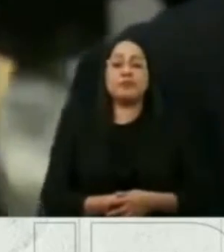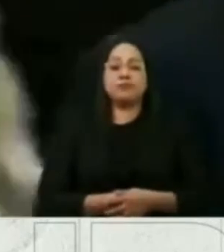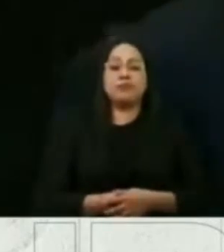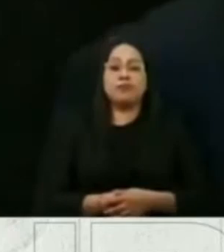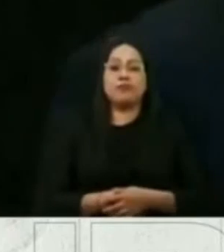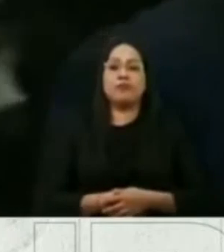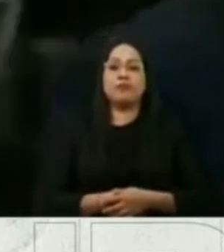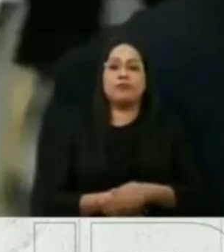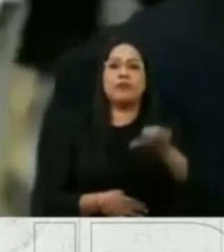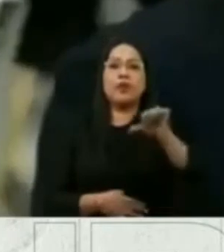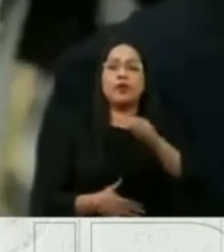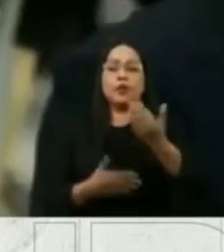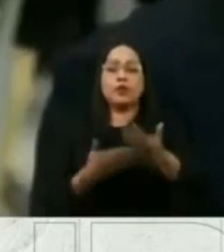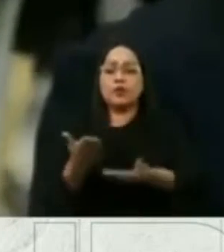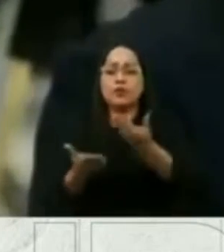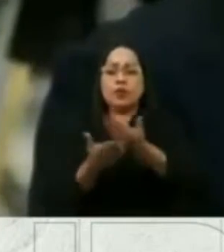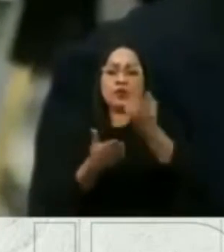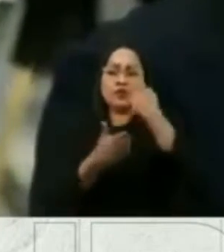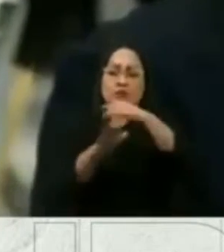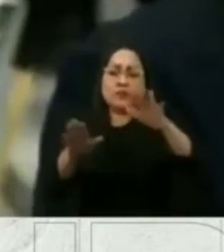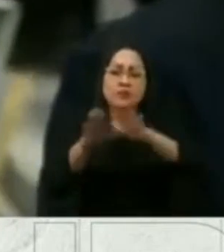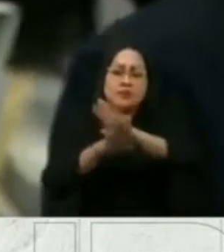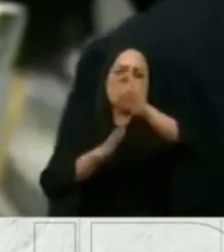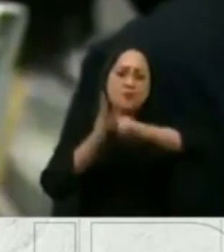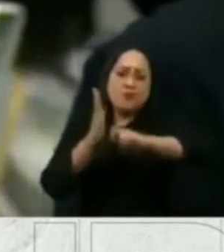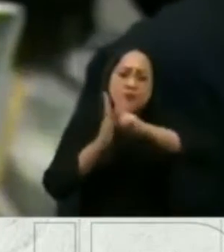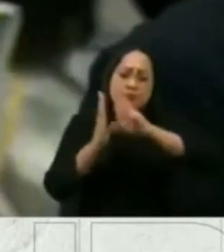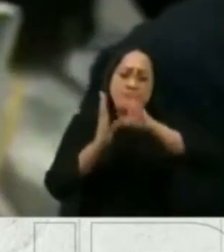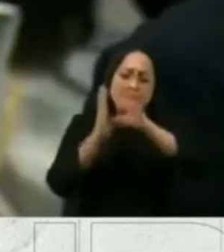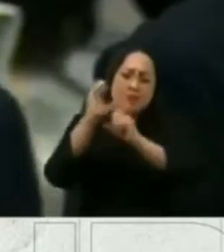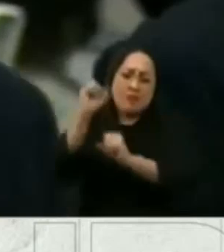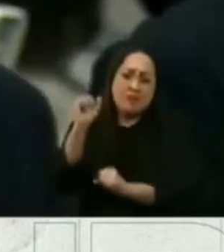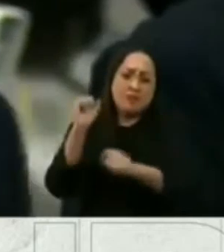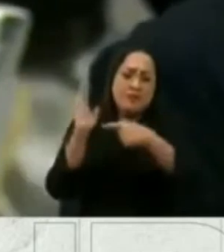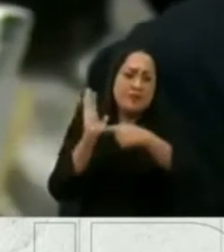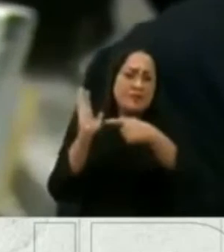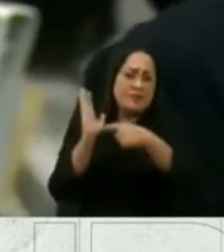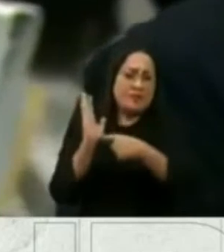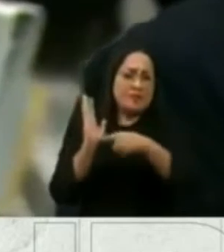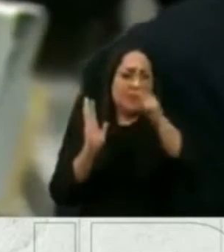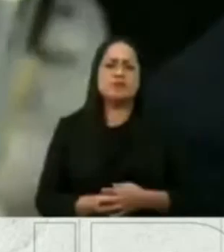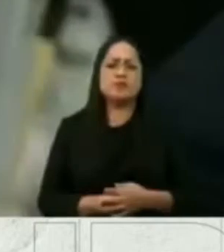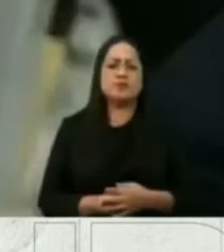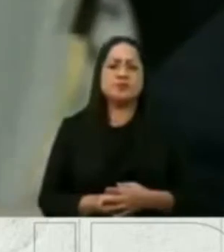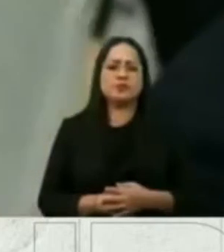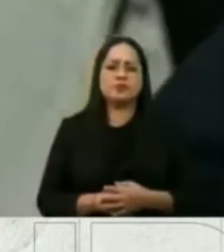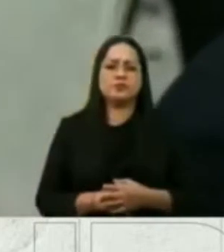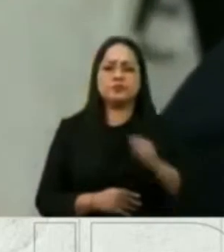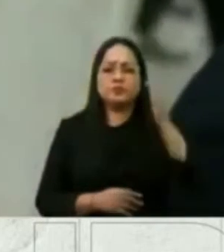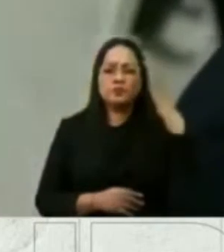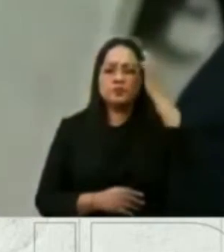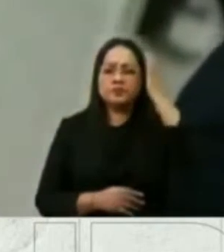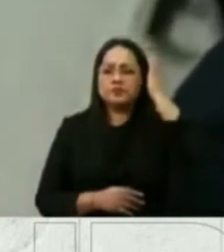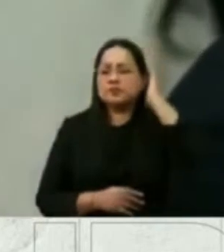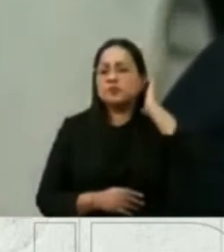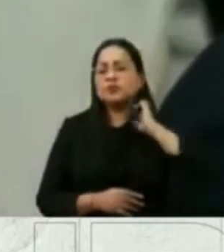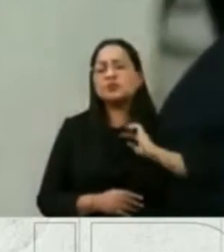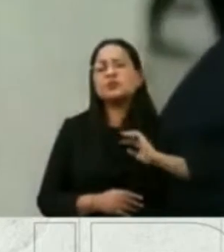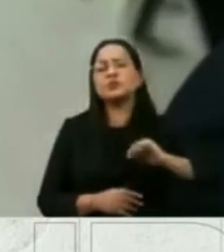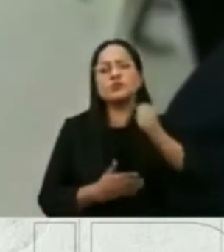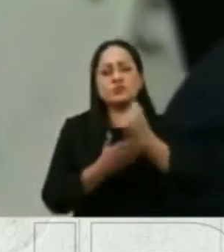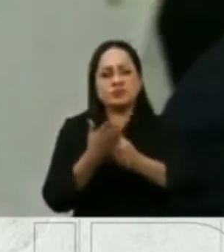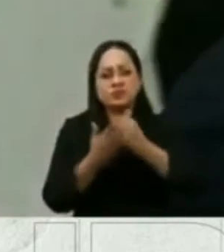se discute, por su dimensión, por su complejidad, por su trascendencia, exige de todos